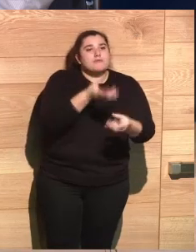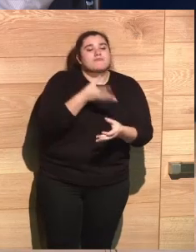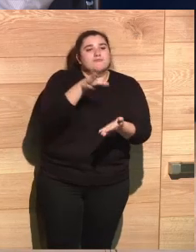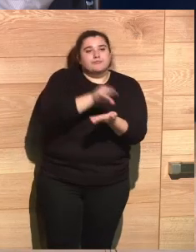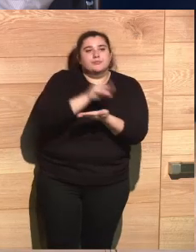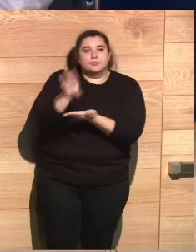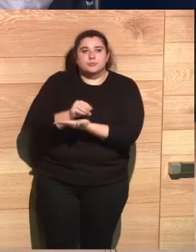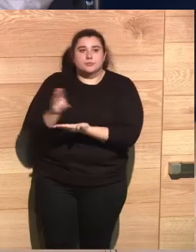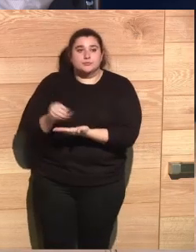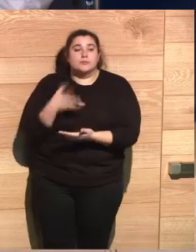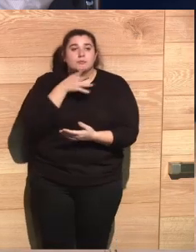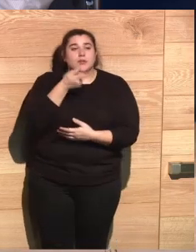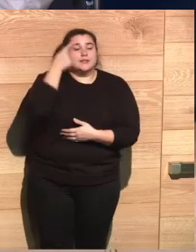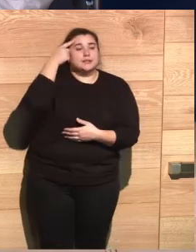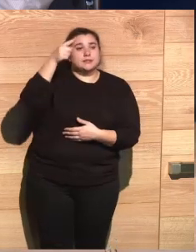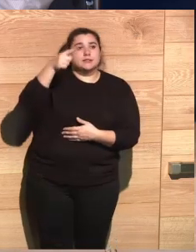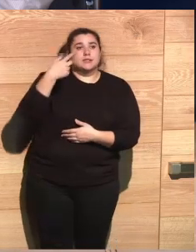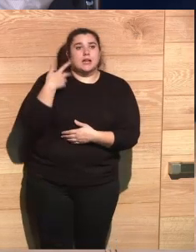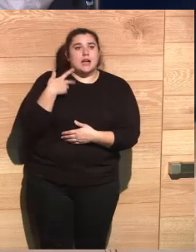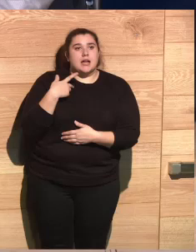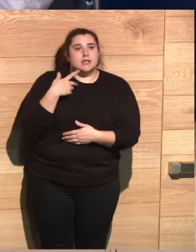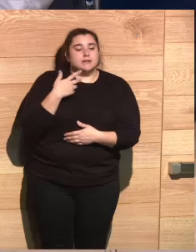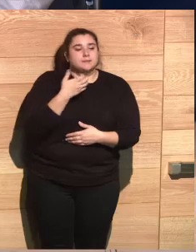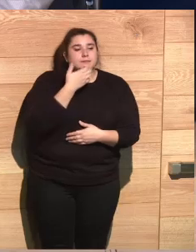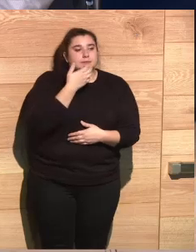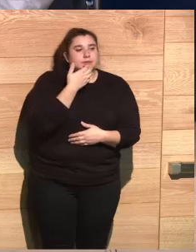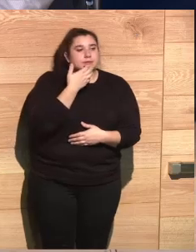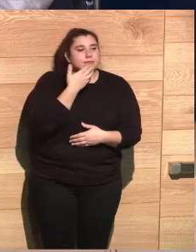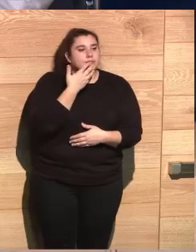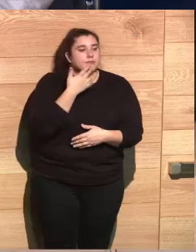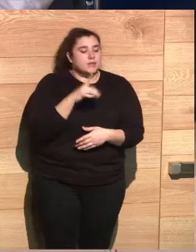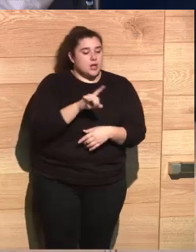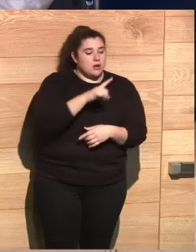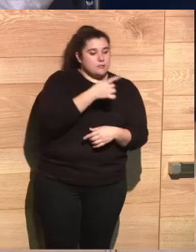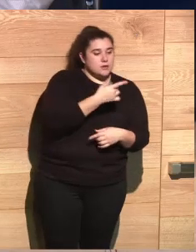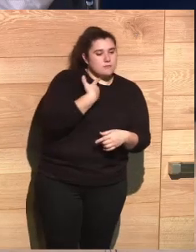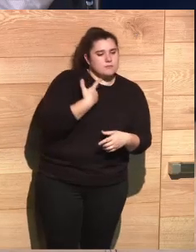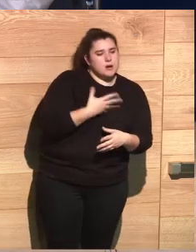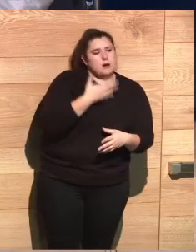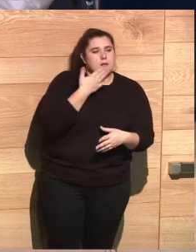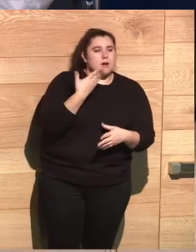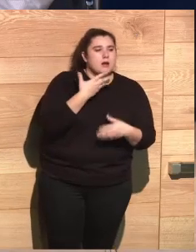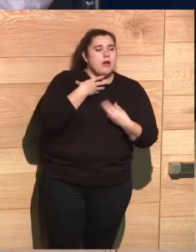que sabes, pues eso, cuánta frustración puedes aplicar antes de que alguien tome decisiones irracionales,